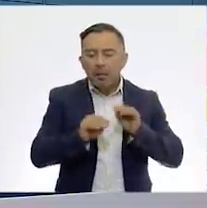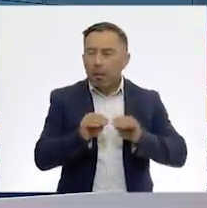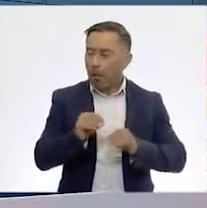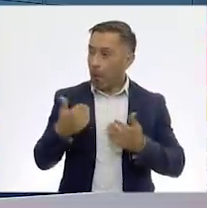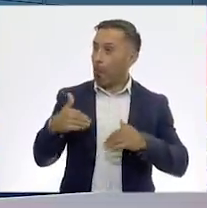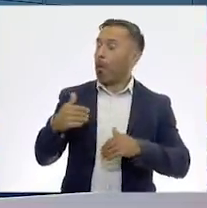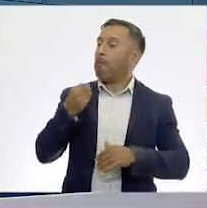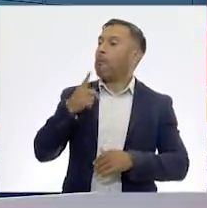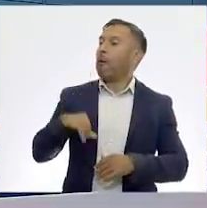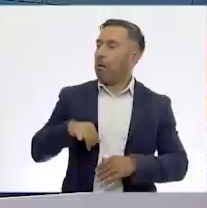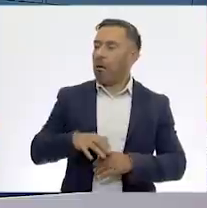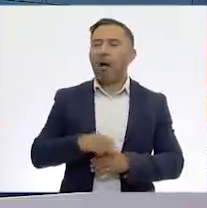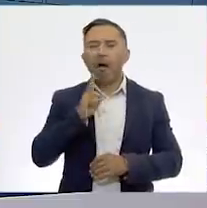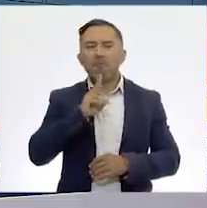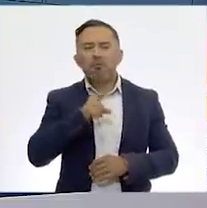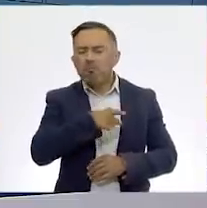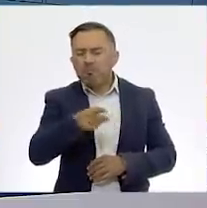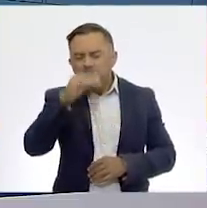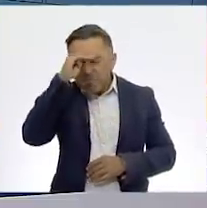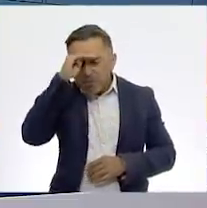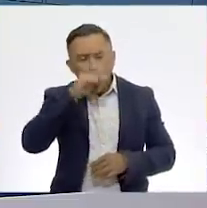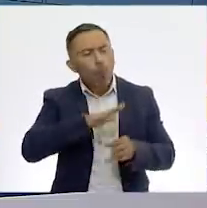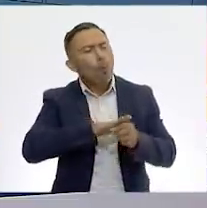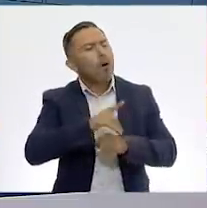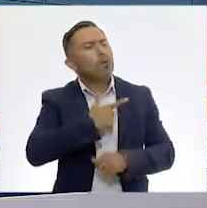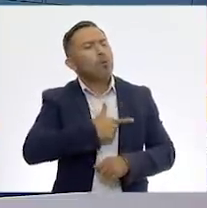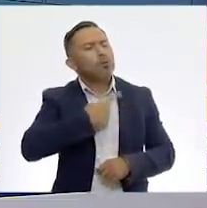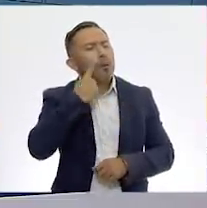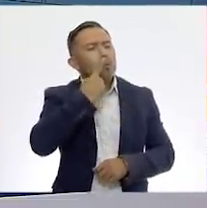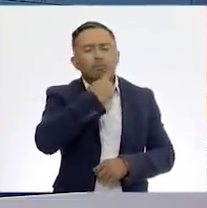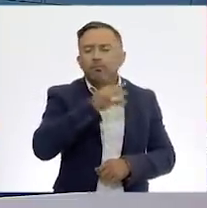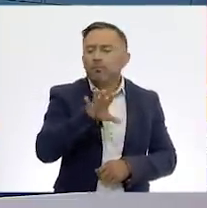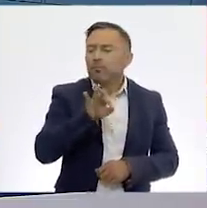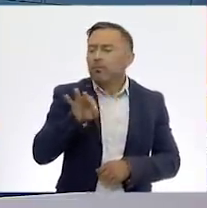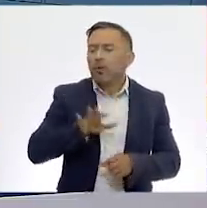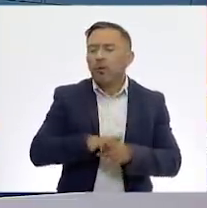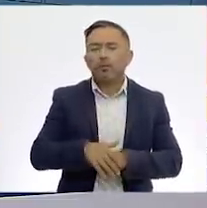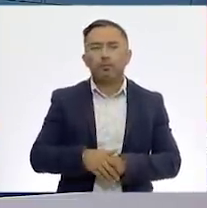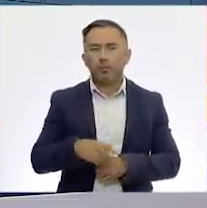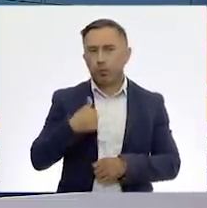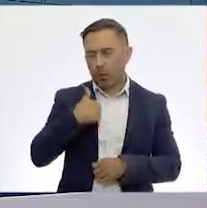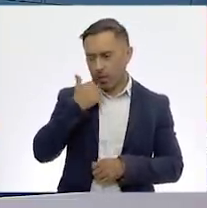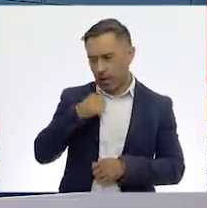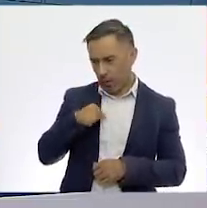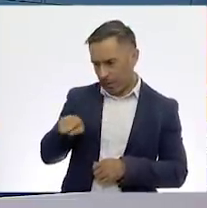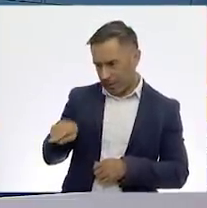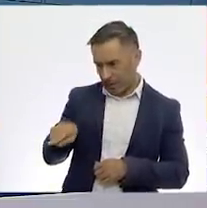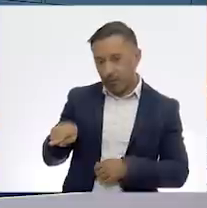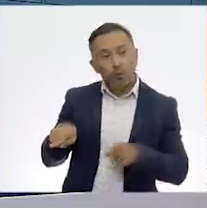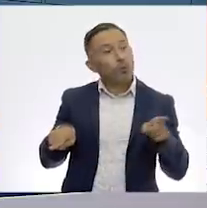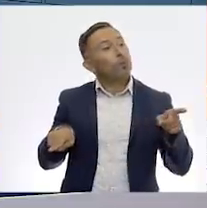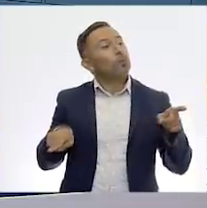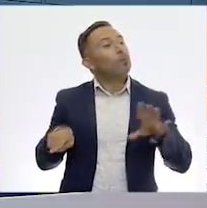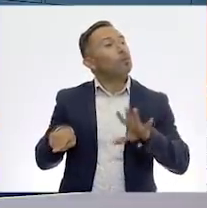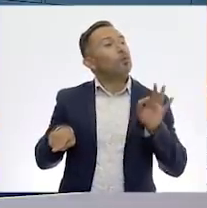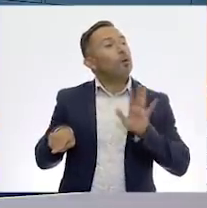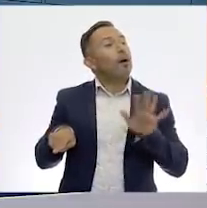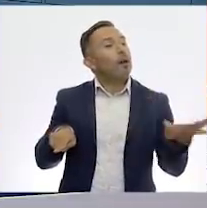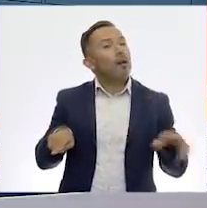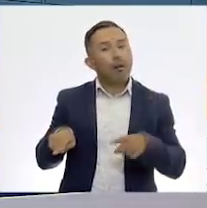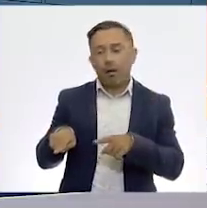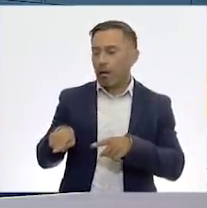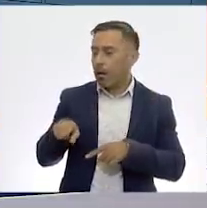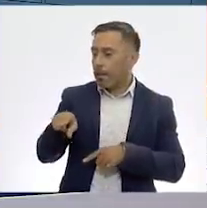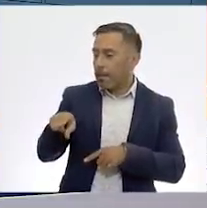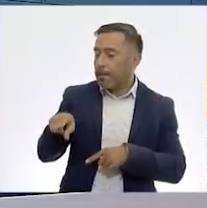seleccionando de aquí con qué elementos van a trabajar. Quiero este. ¿Cuál quieres? A ver, un